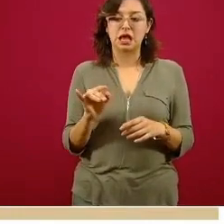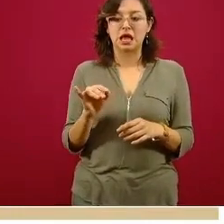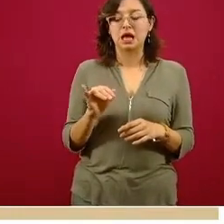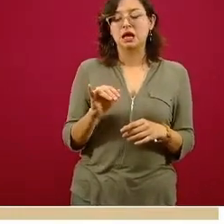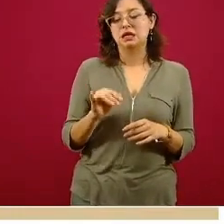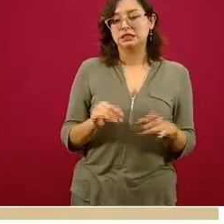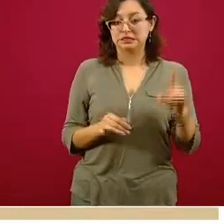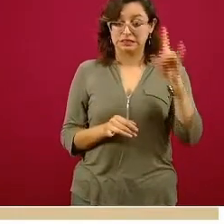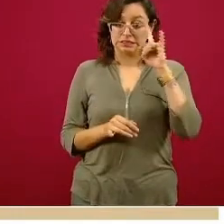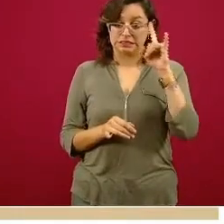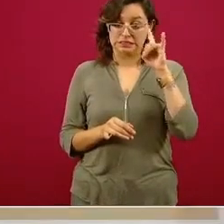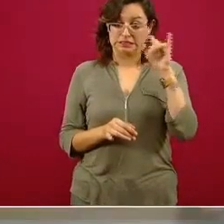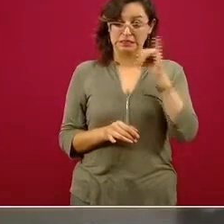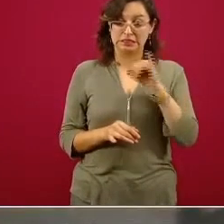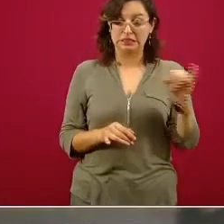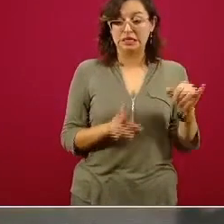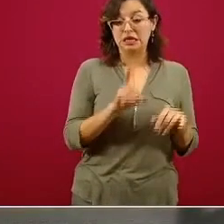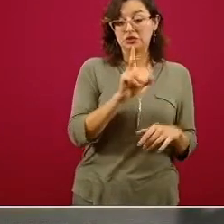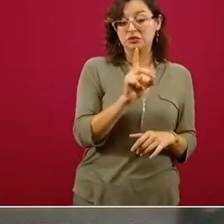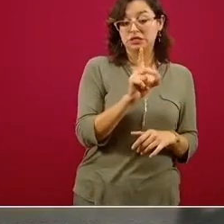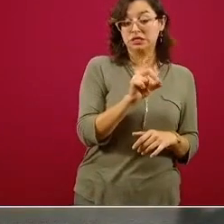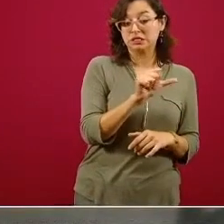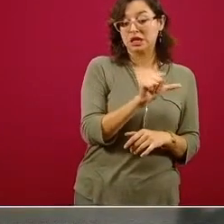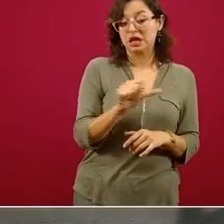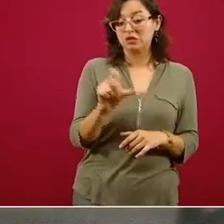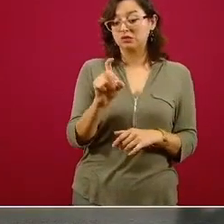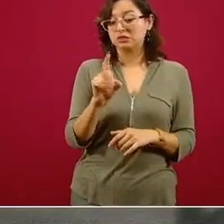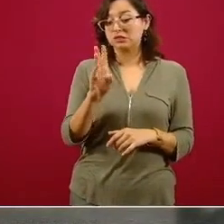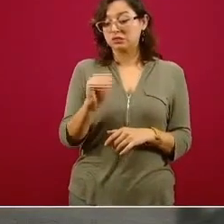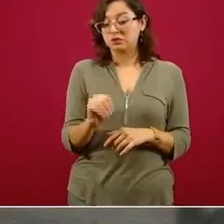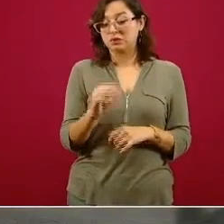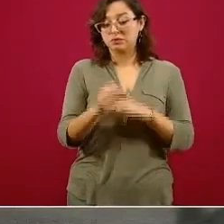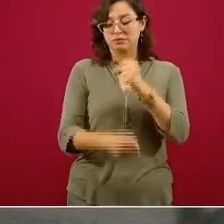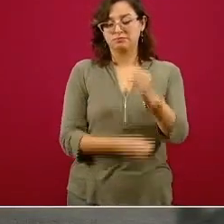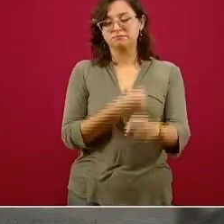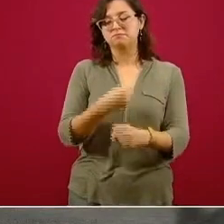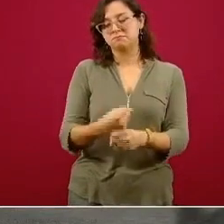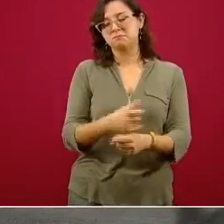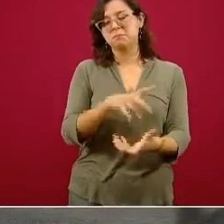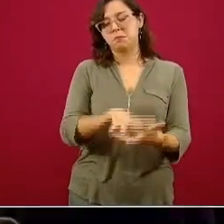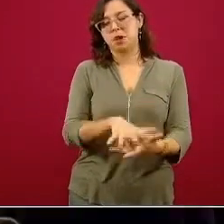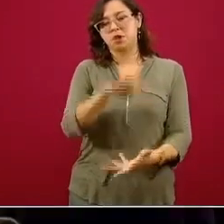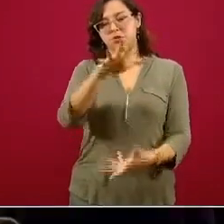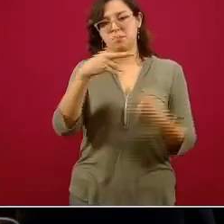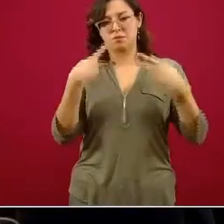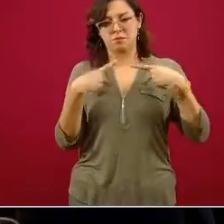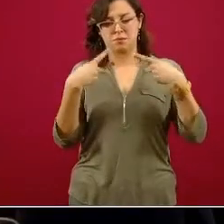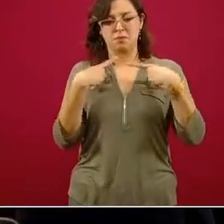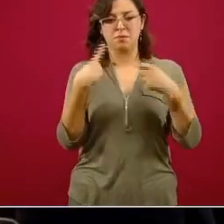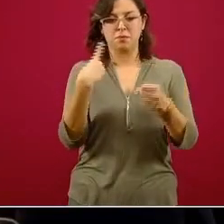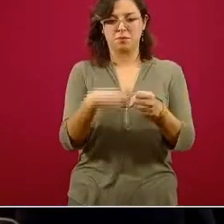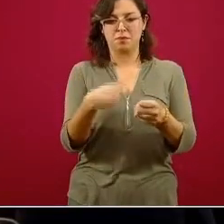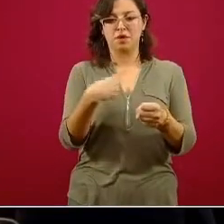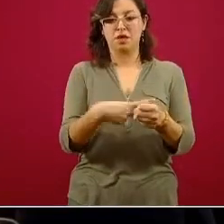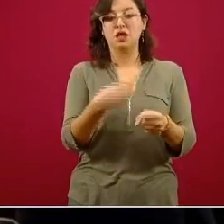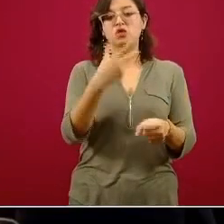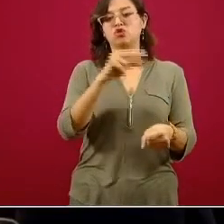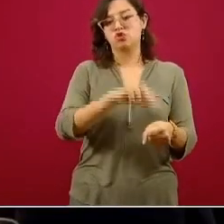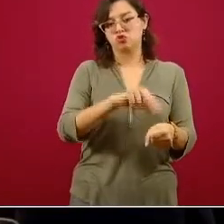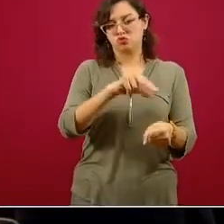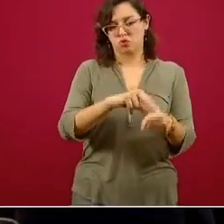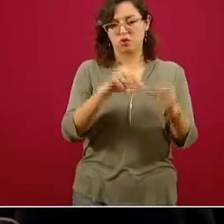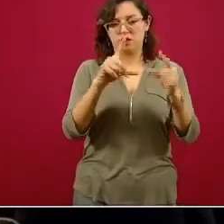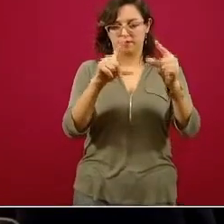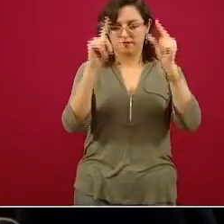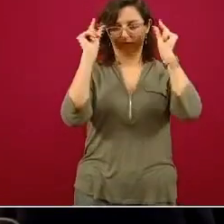los 30 a los 39 años, en donde tenemos la mayor concentración de profesionales de la salud que han